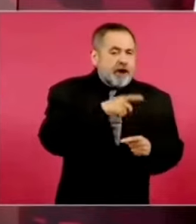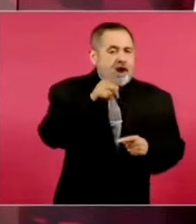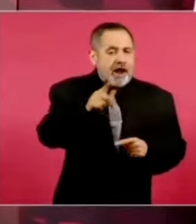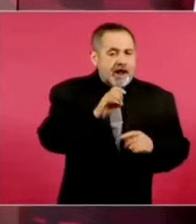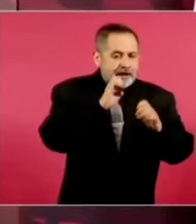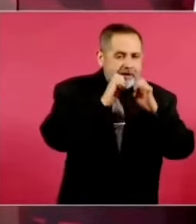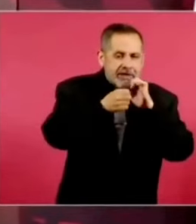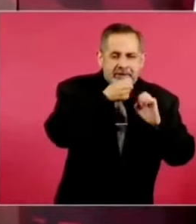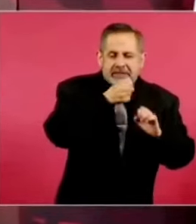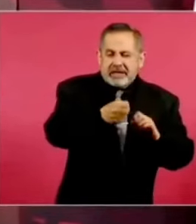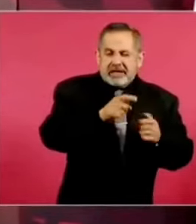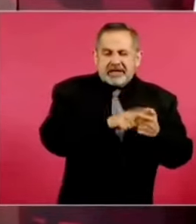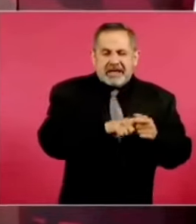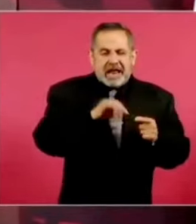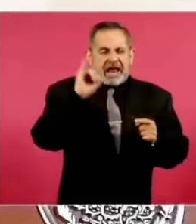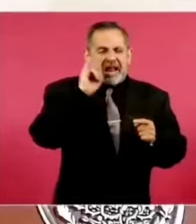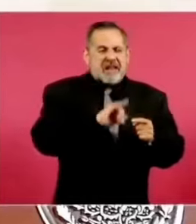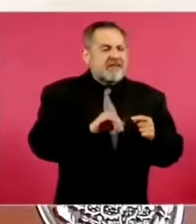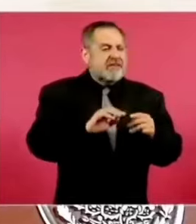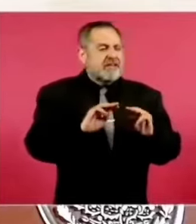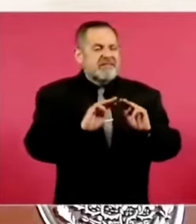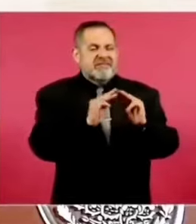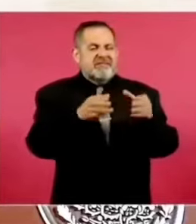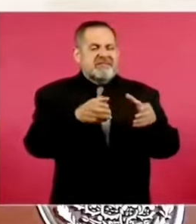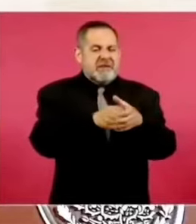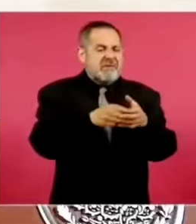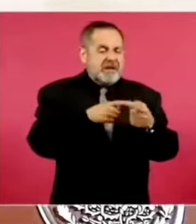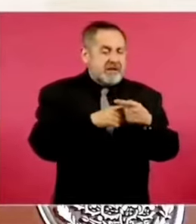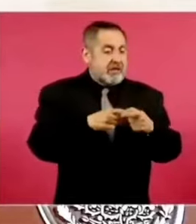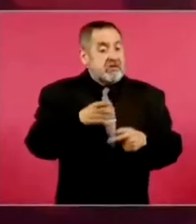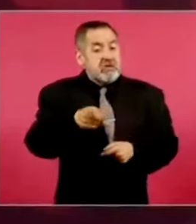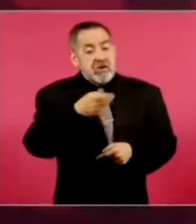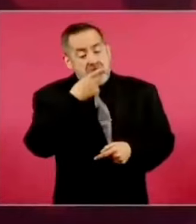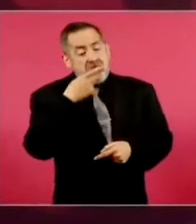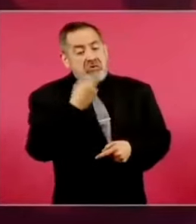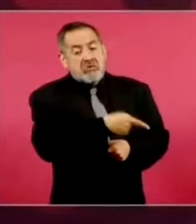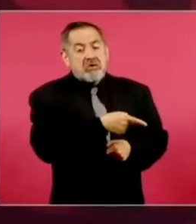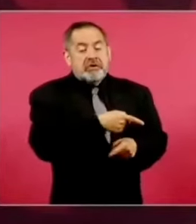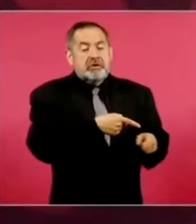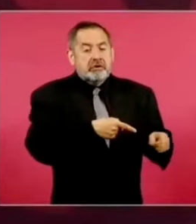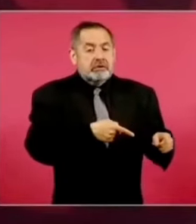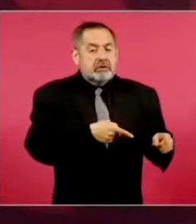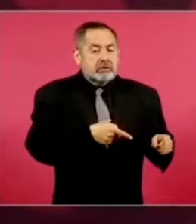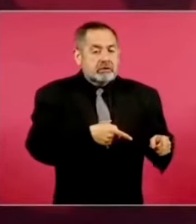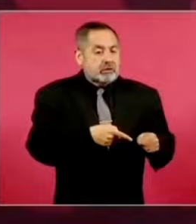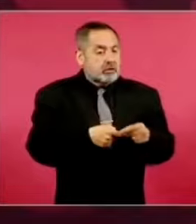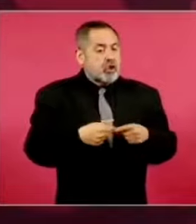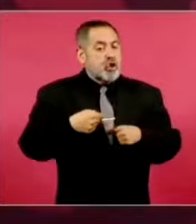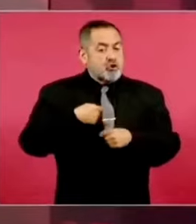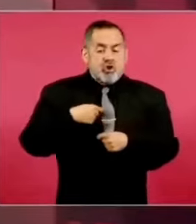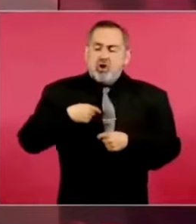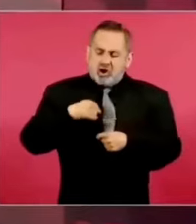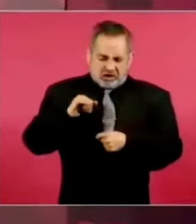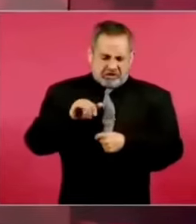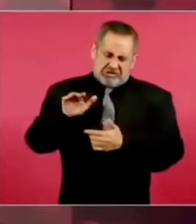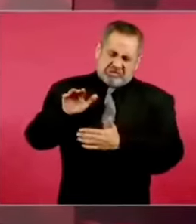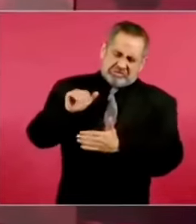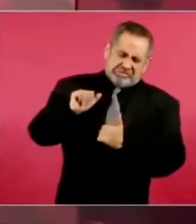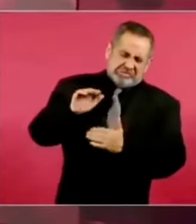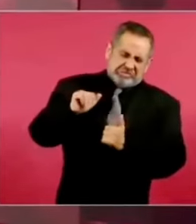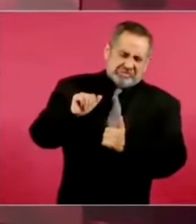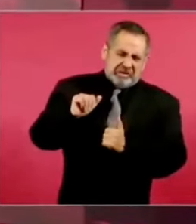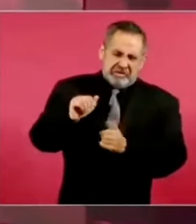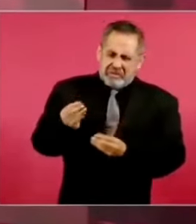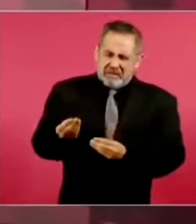a un jefe de una banda que le dijo que yo había recibido o me